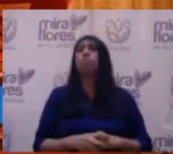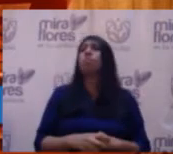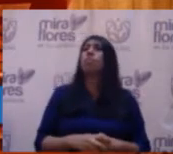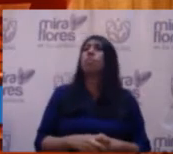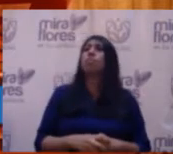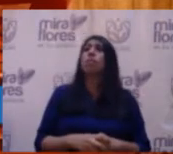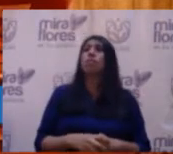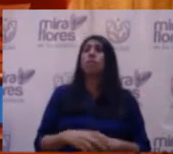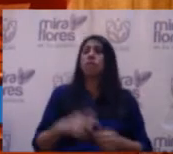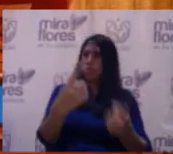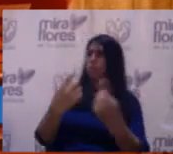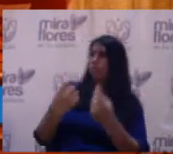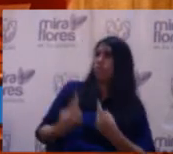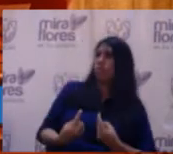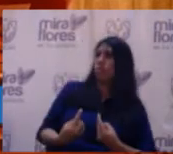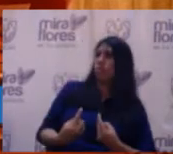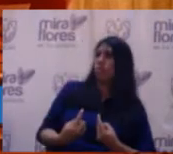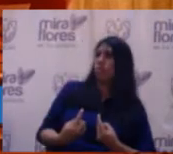¿Me está preguntando?